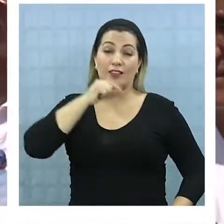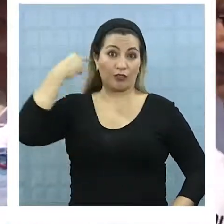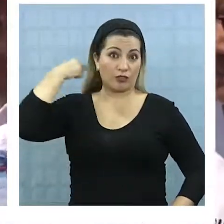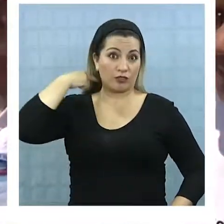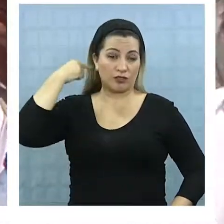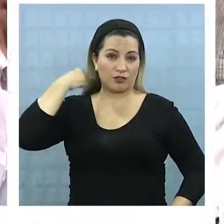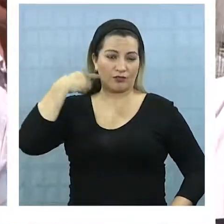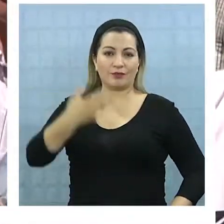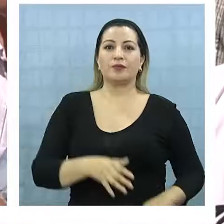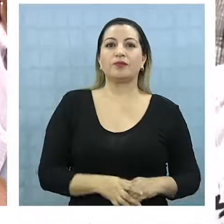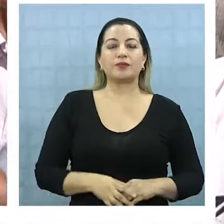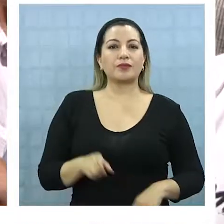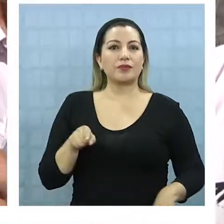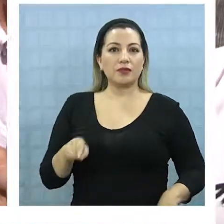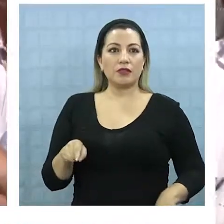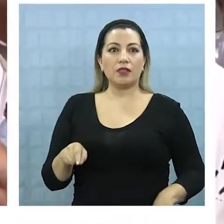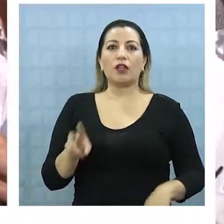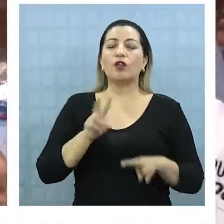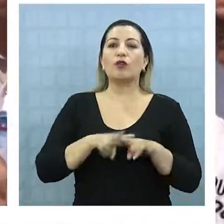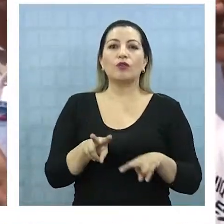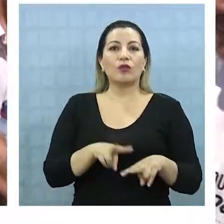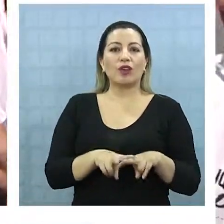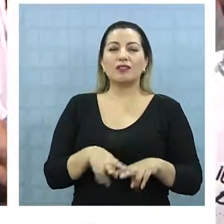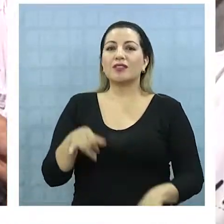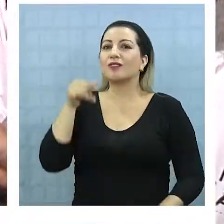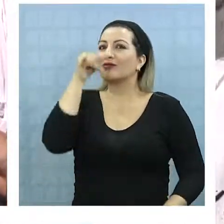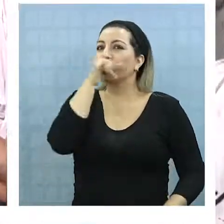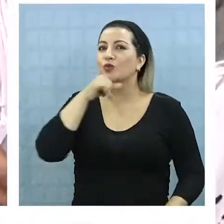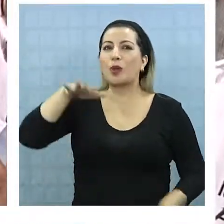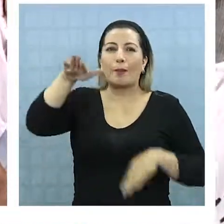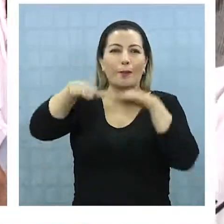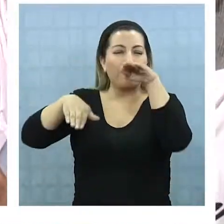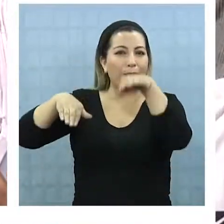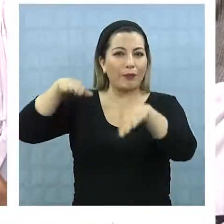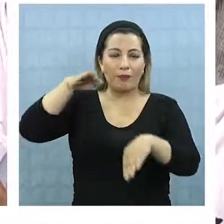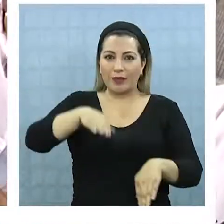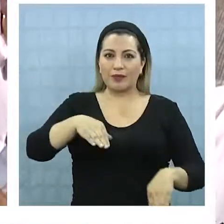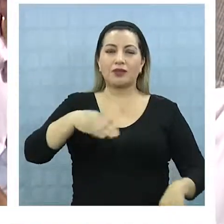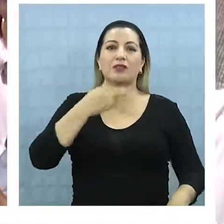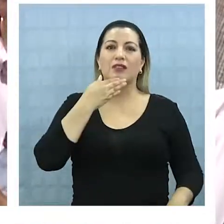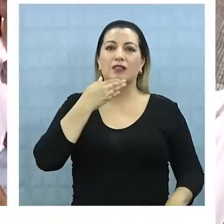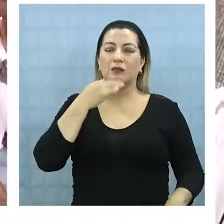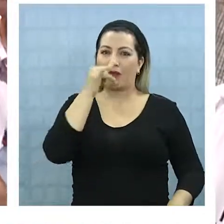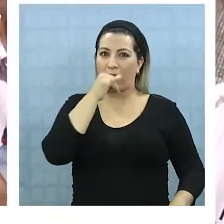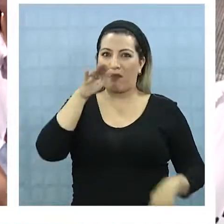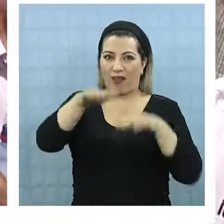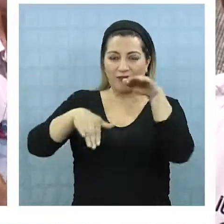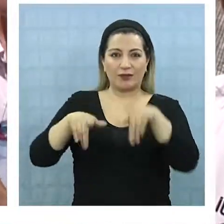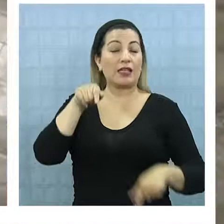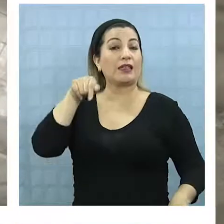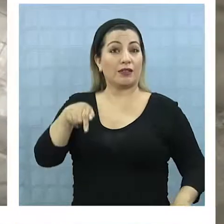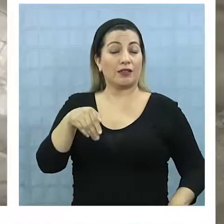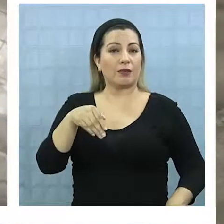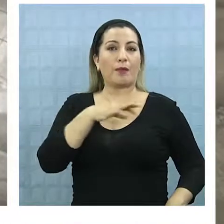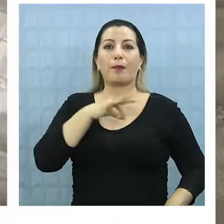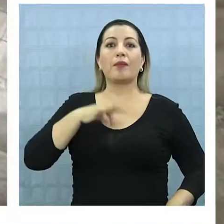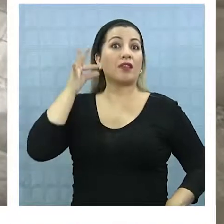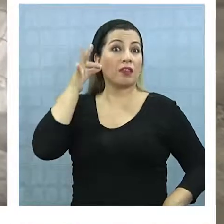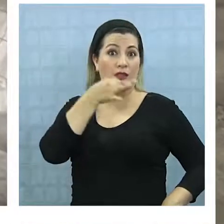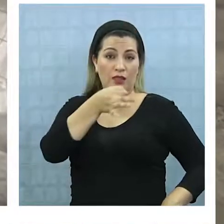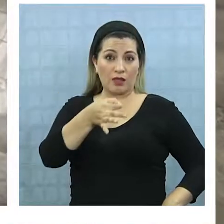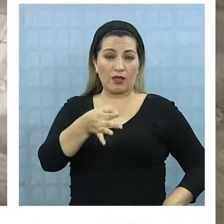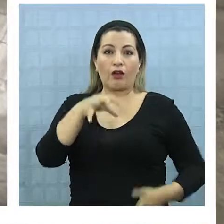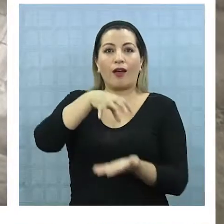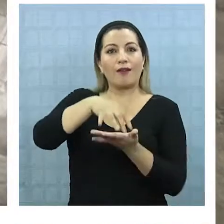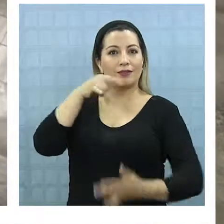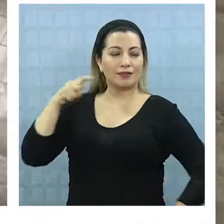inconsciente que hacemos del plástico, que lo que está haciendo es contaminando nuestros océanos y contaminando nuestras playas. Por último,